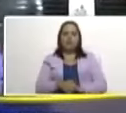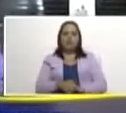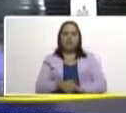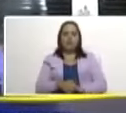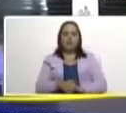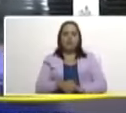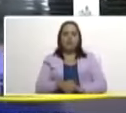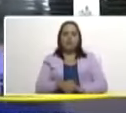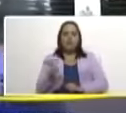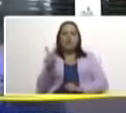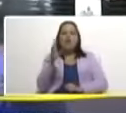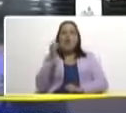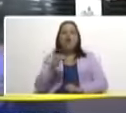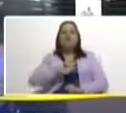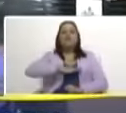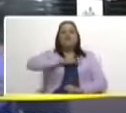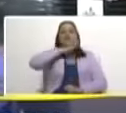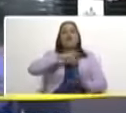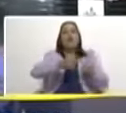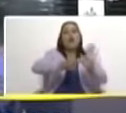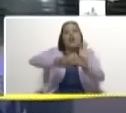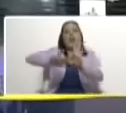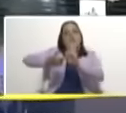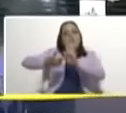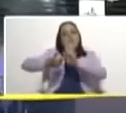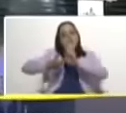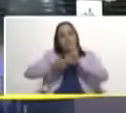Venezuela está llena de ejemplos.